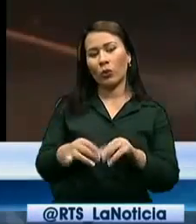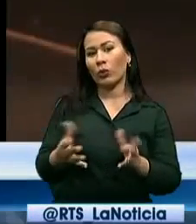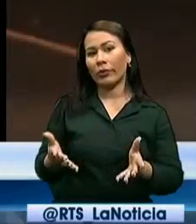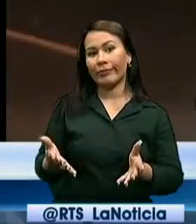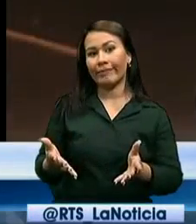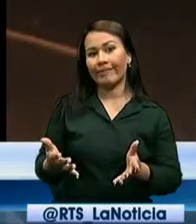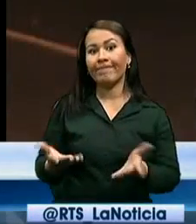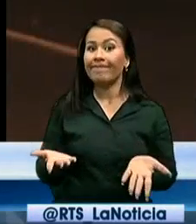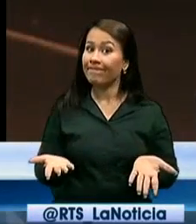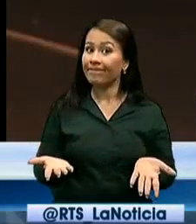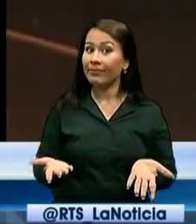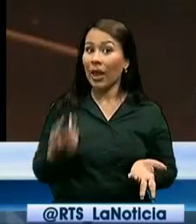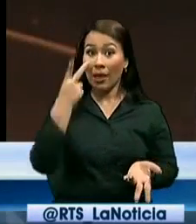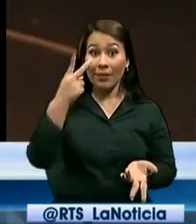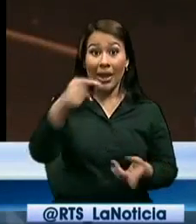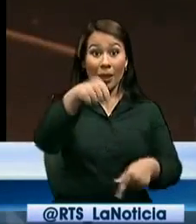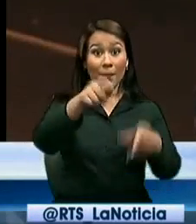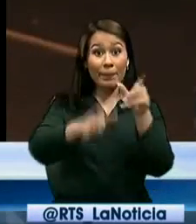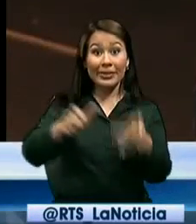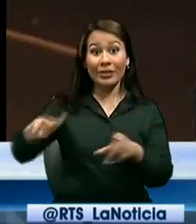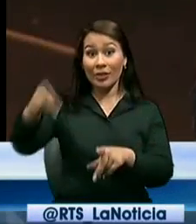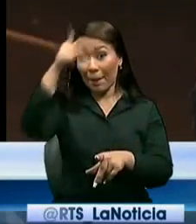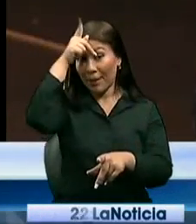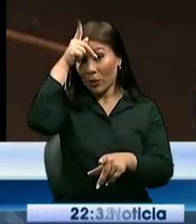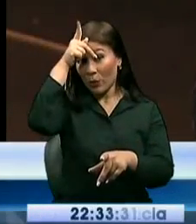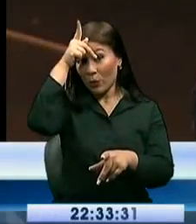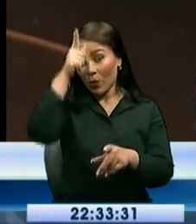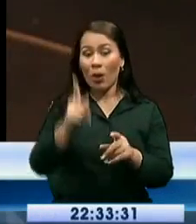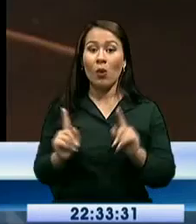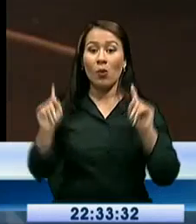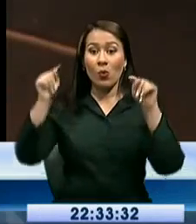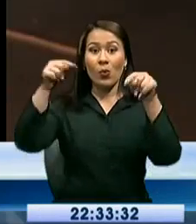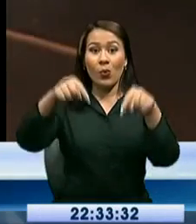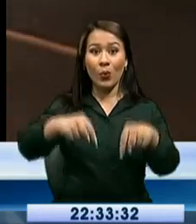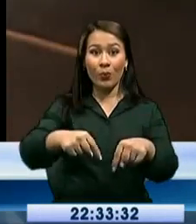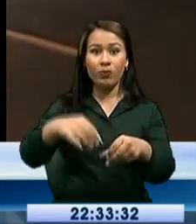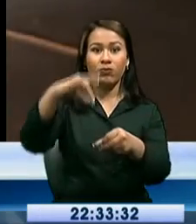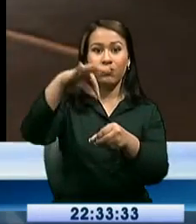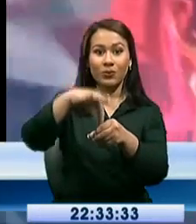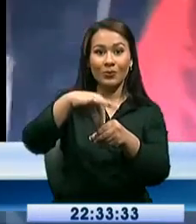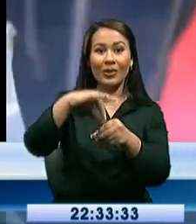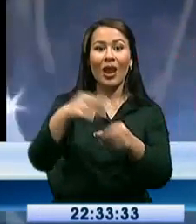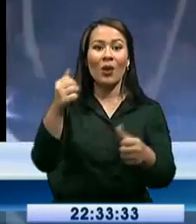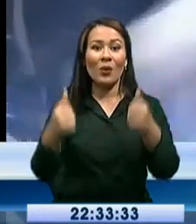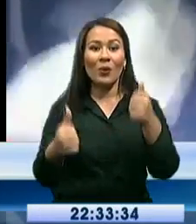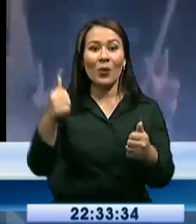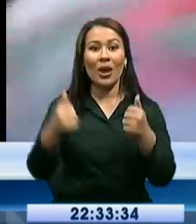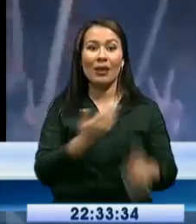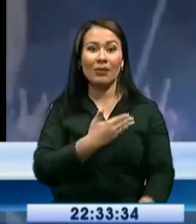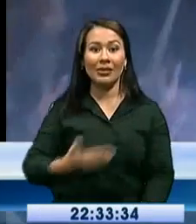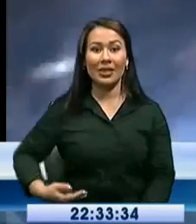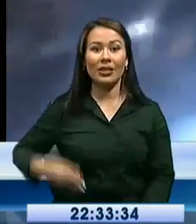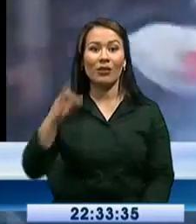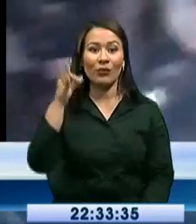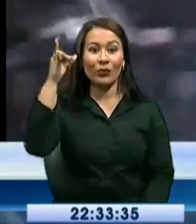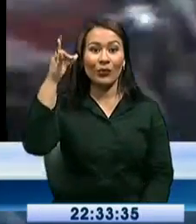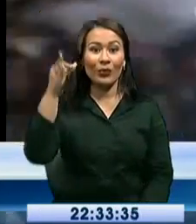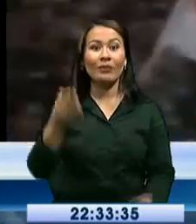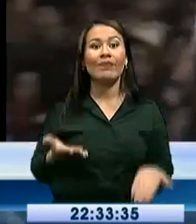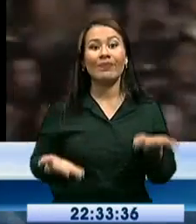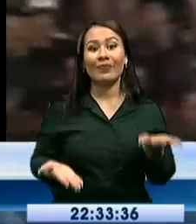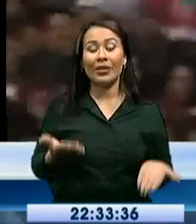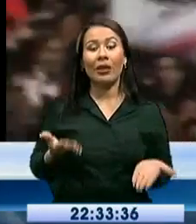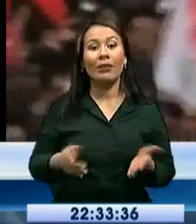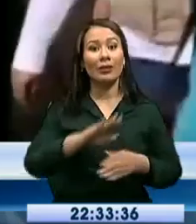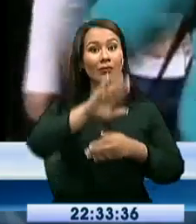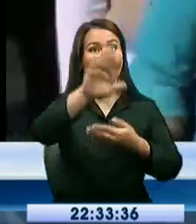Así, los ciudadanos irán este 10 de abril, este domingo, a votar. Con eso ya quedaría todo